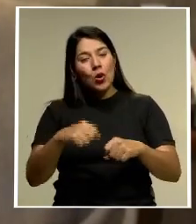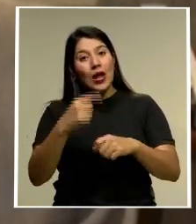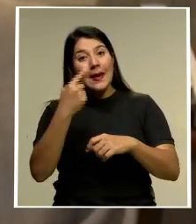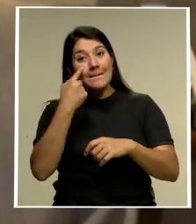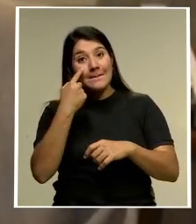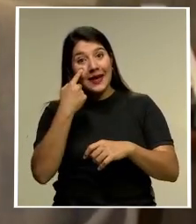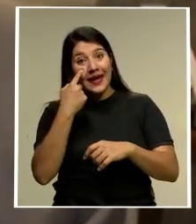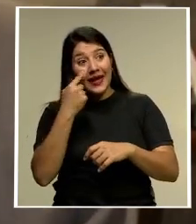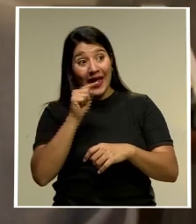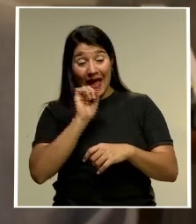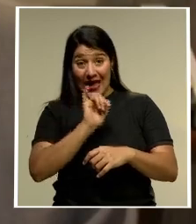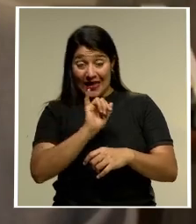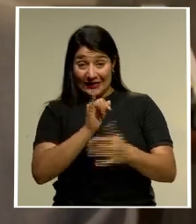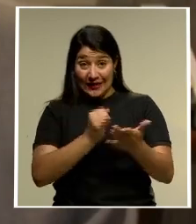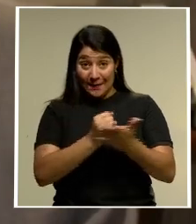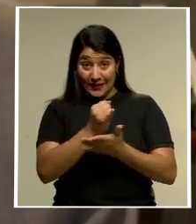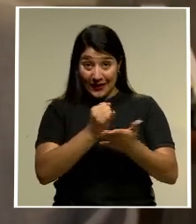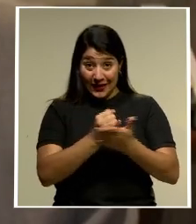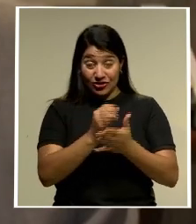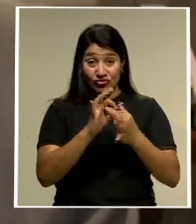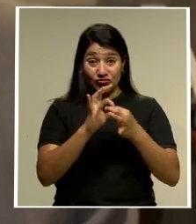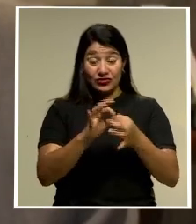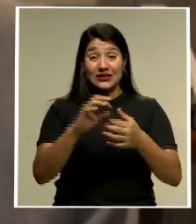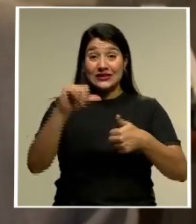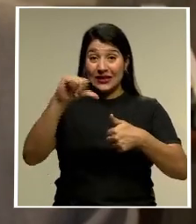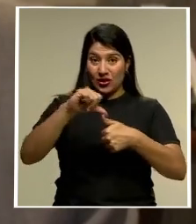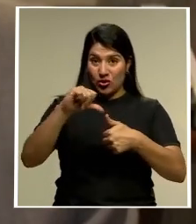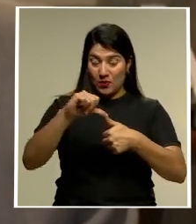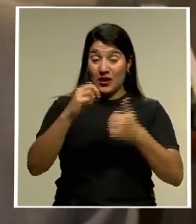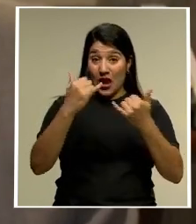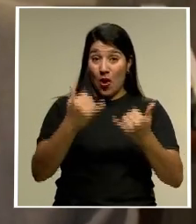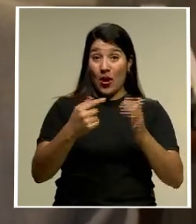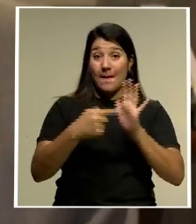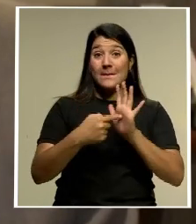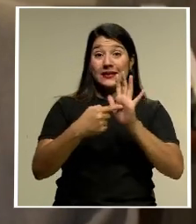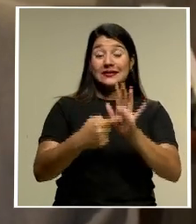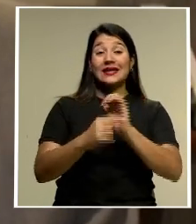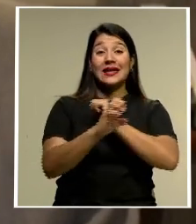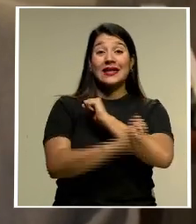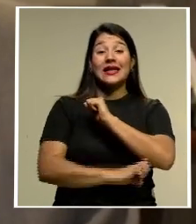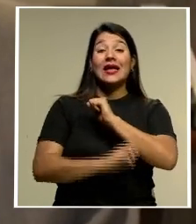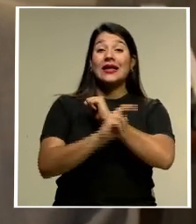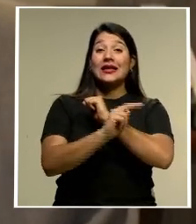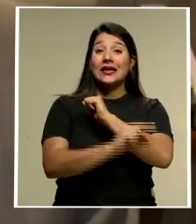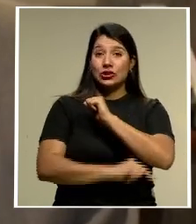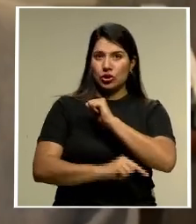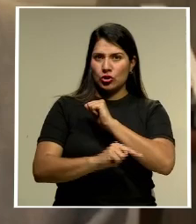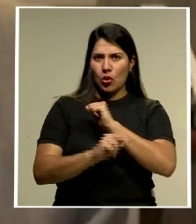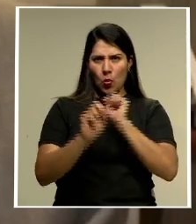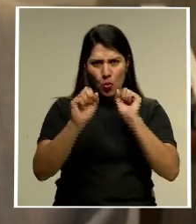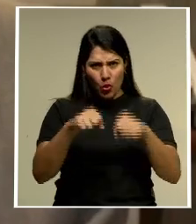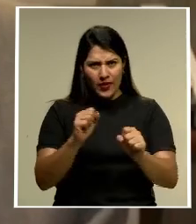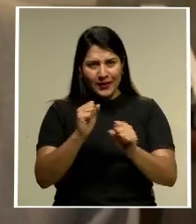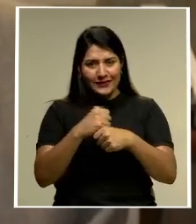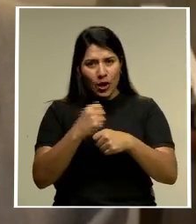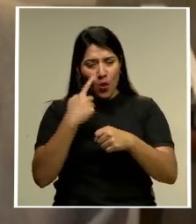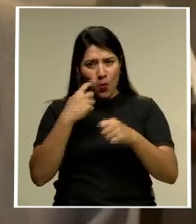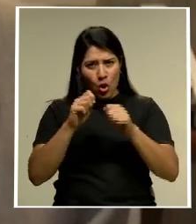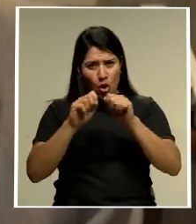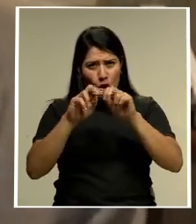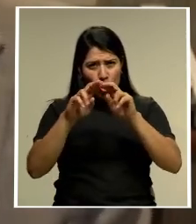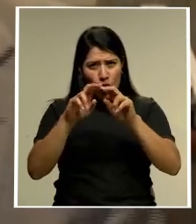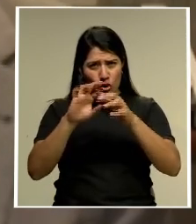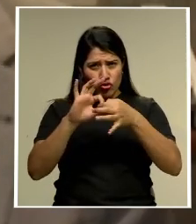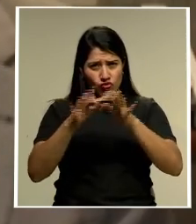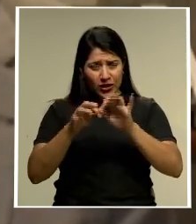esta fotografía de Centroamérica que está presentando el estado de la región, puede hacerlo en línea también, ¿verdad?